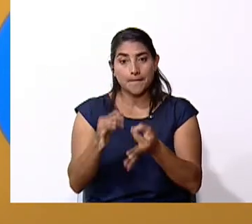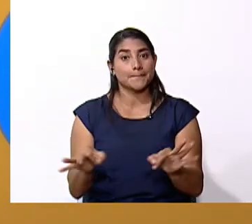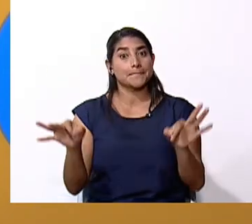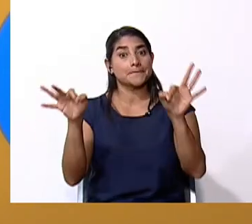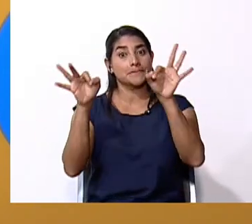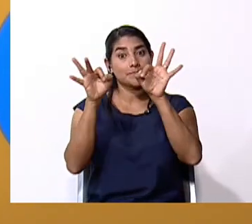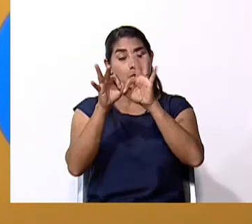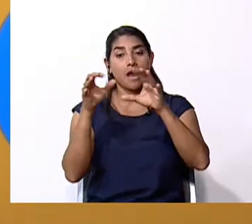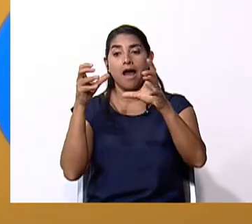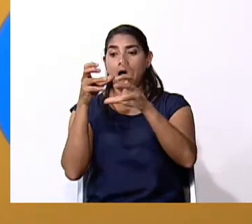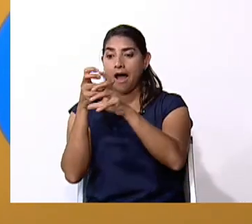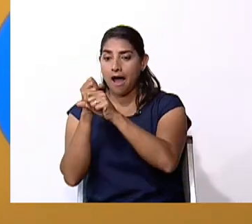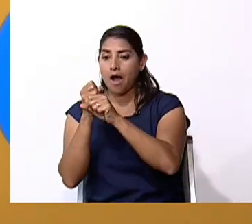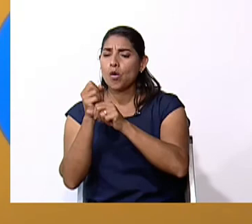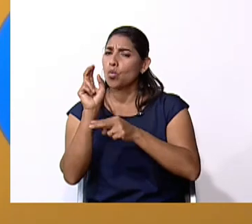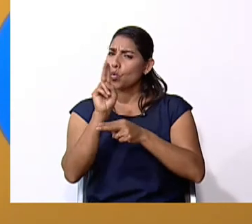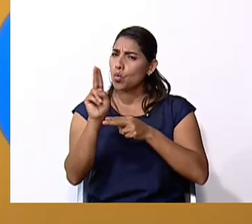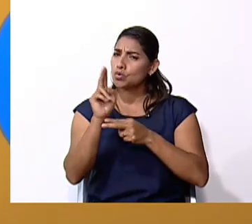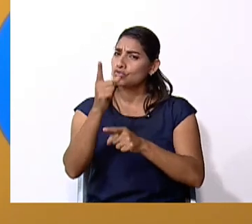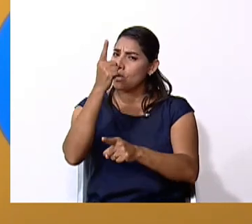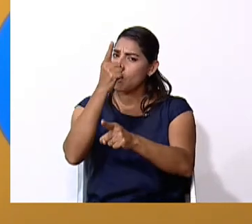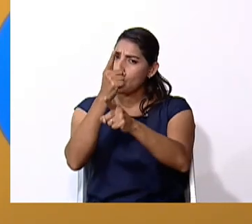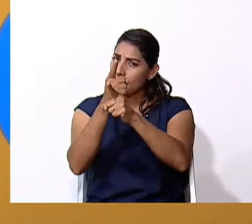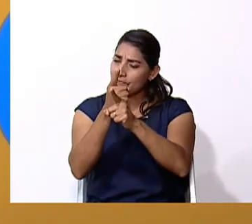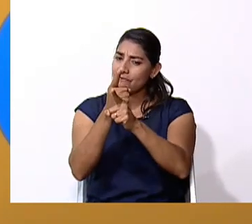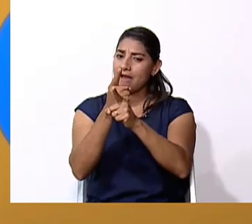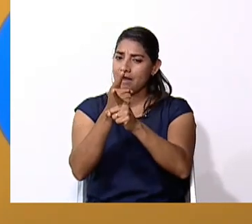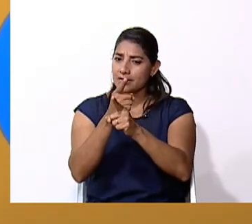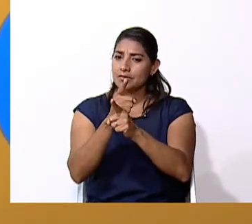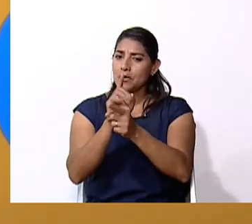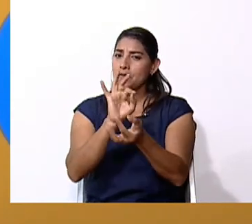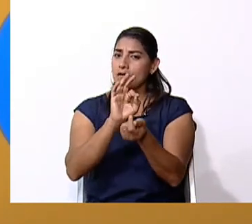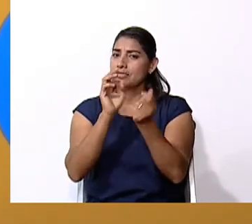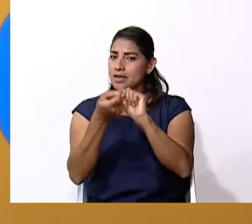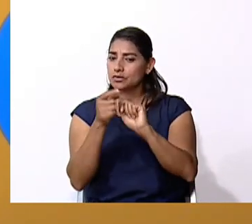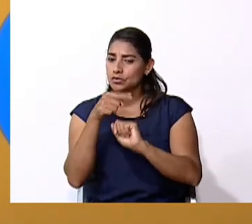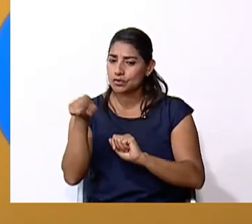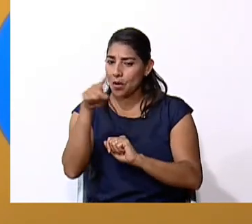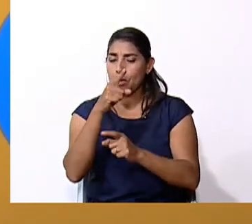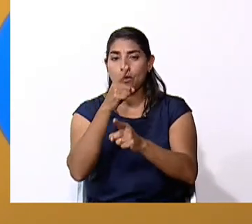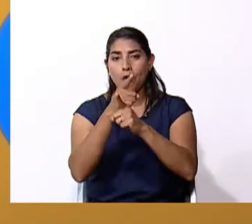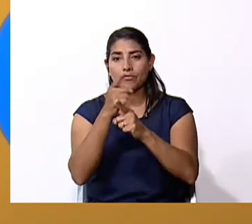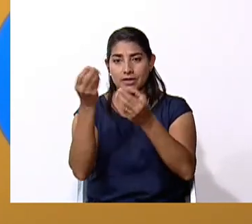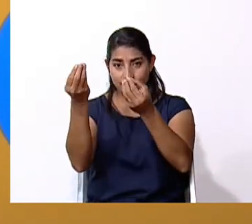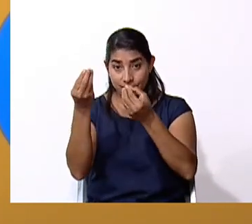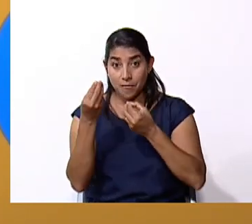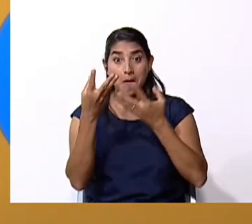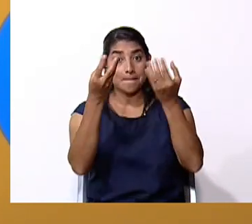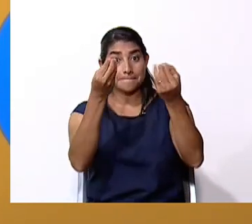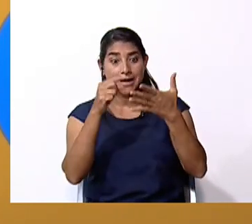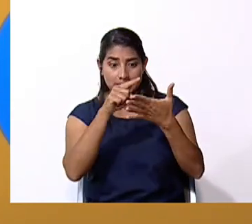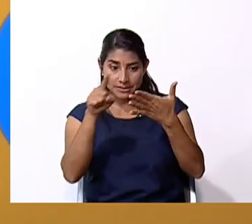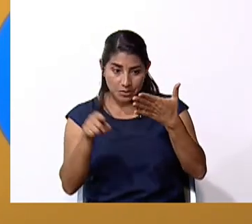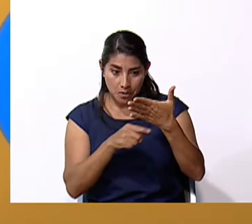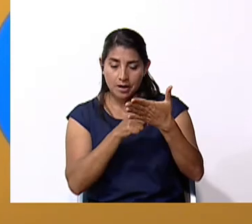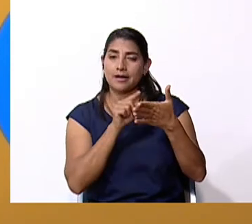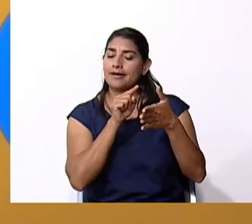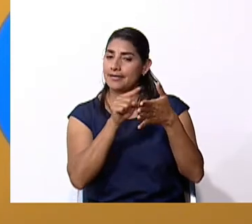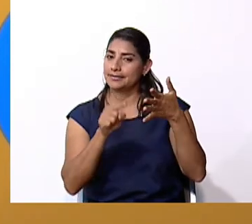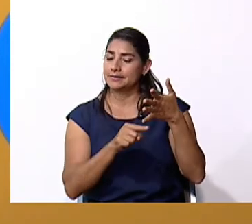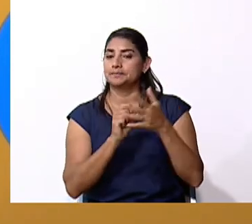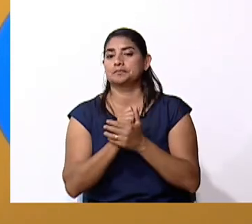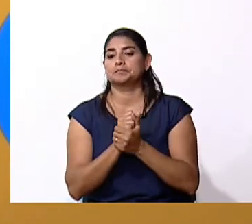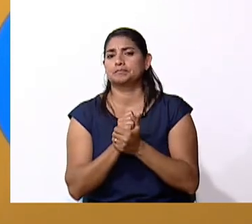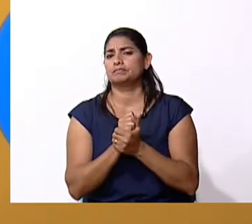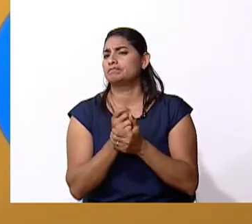importante hacer un uso adecuado y una interpretación correcta de esta información contenida.